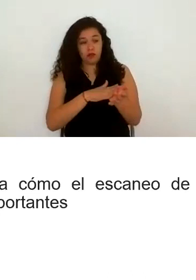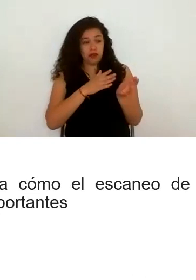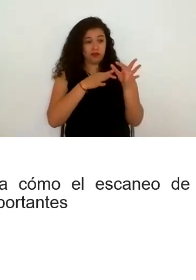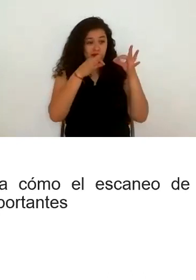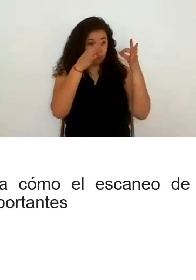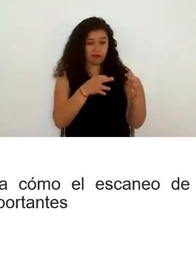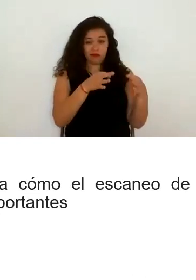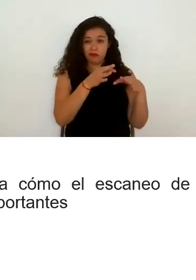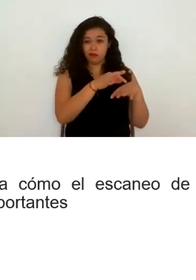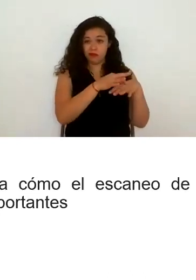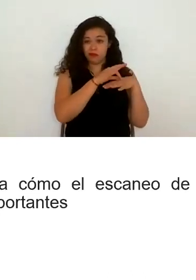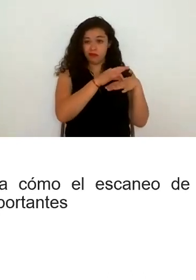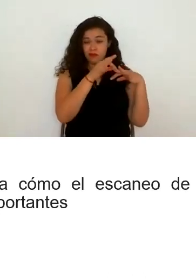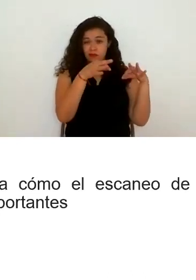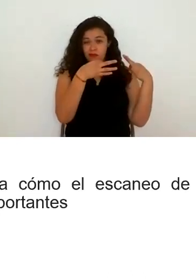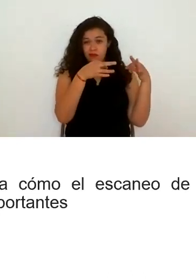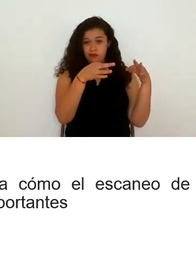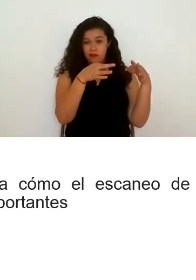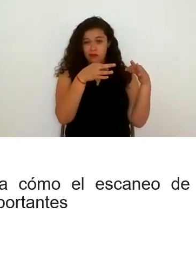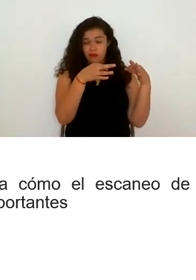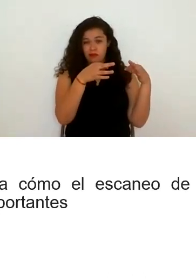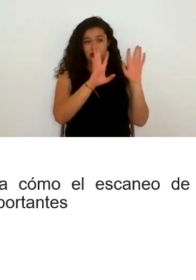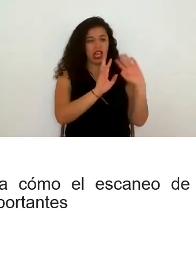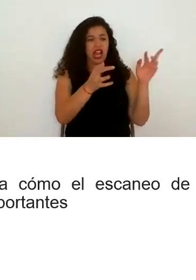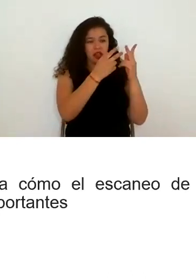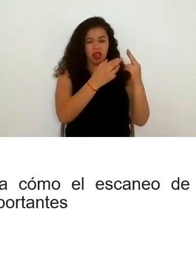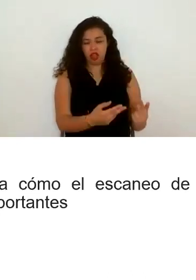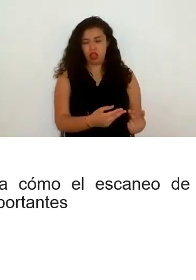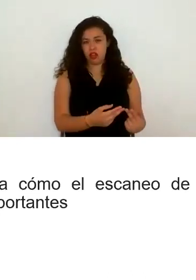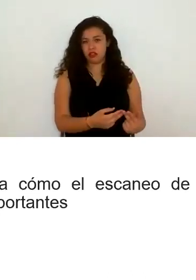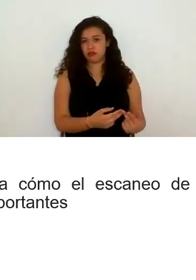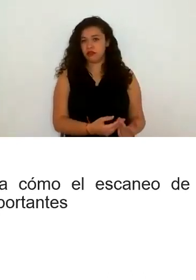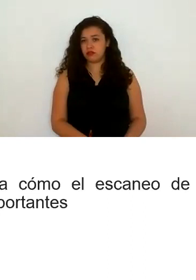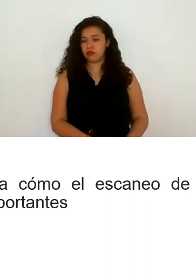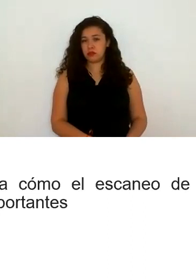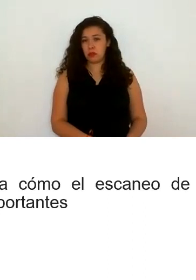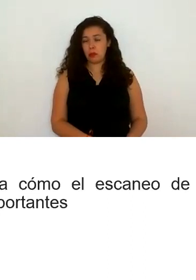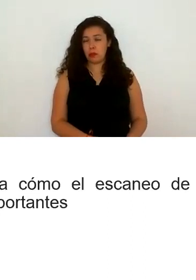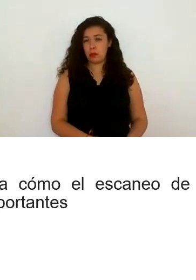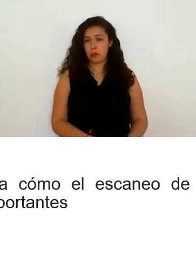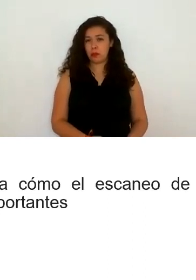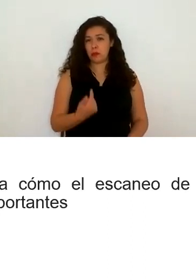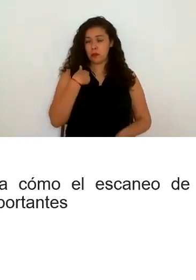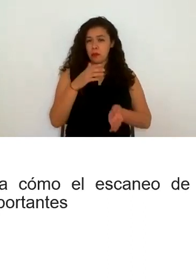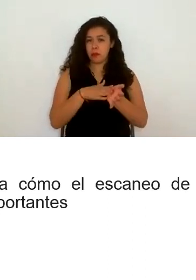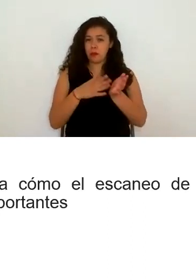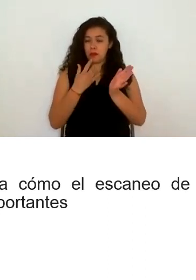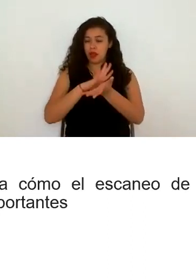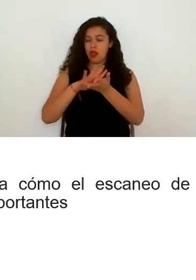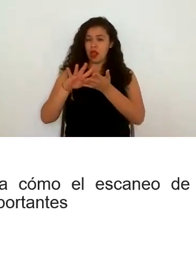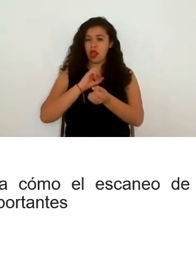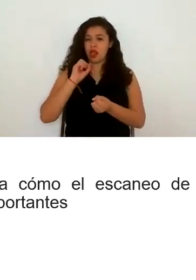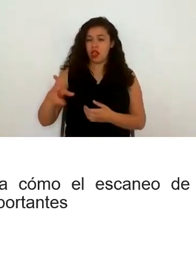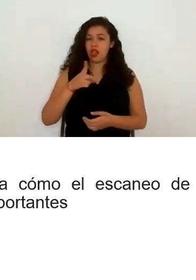físico, destrúyelos, ¿no? Pero para poder destruir esos documentos, tendríamos